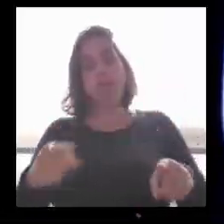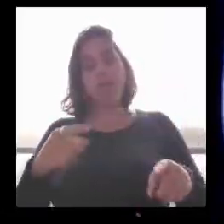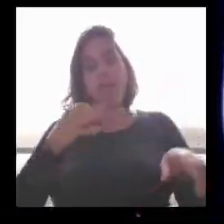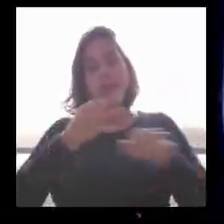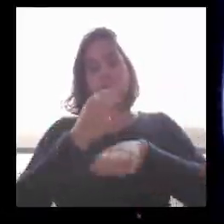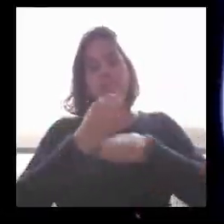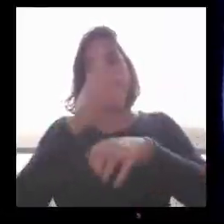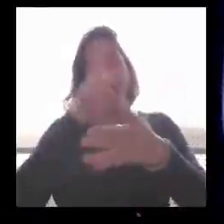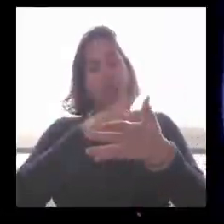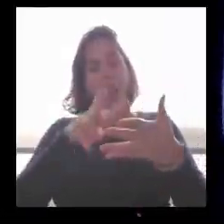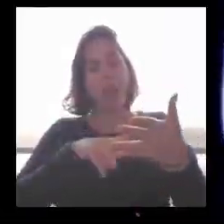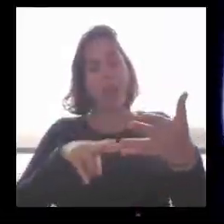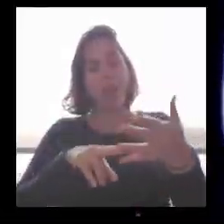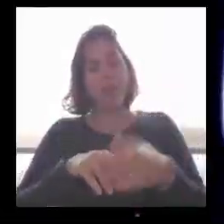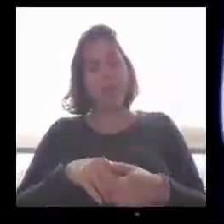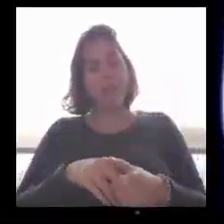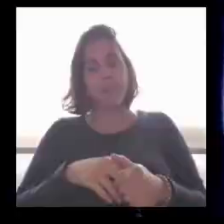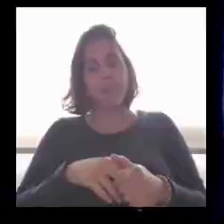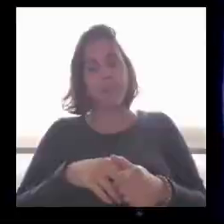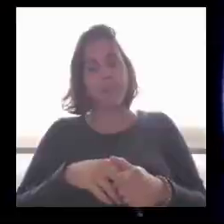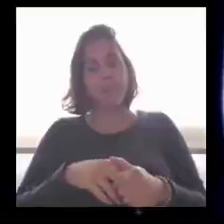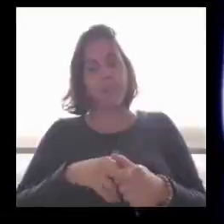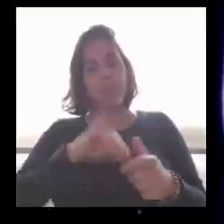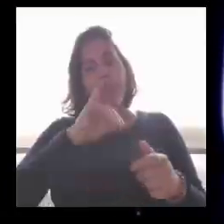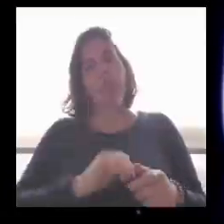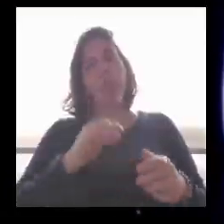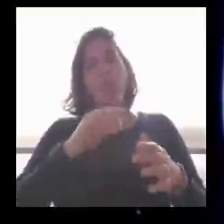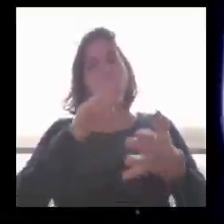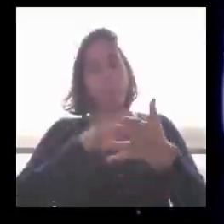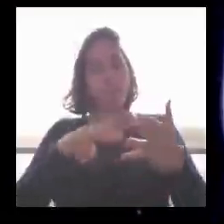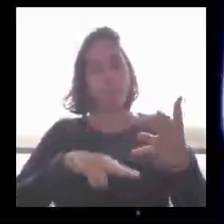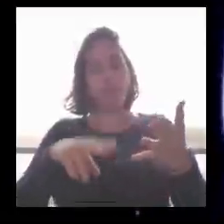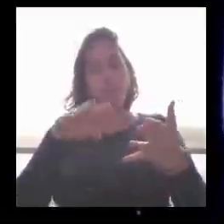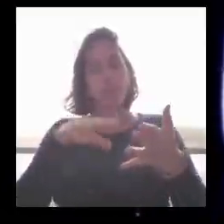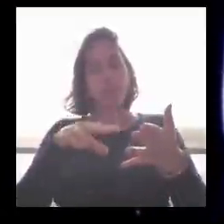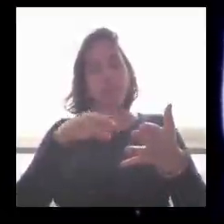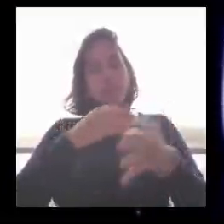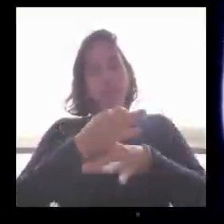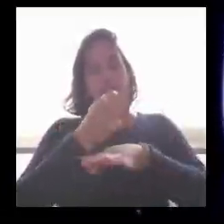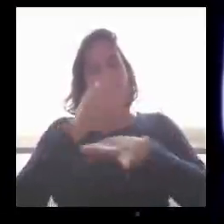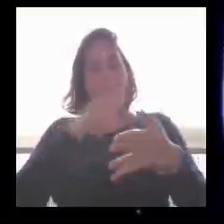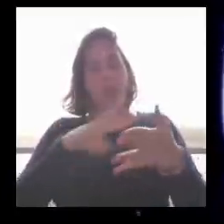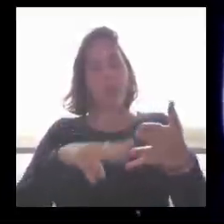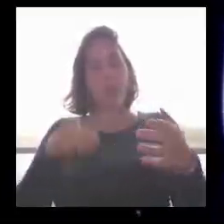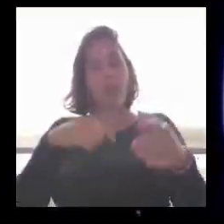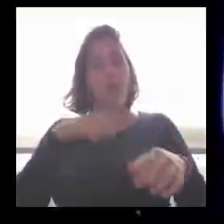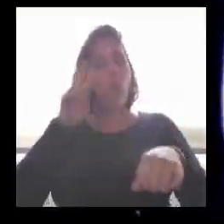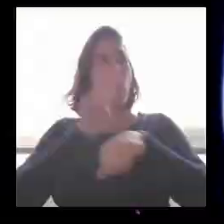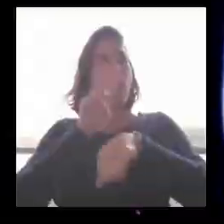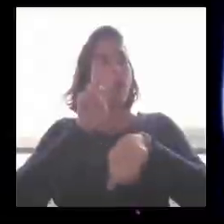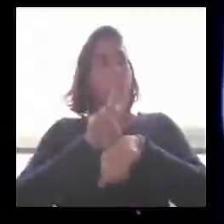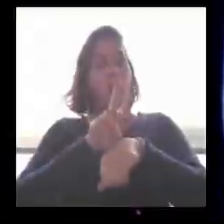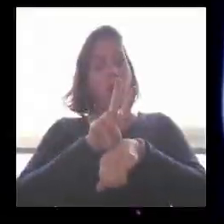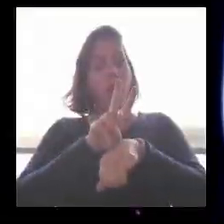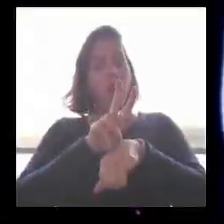leer y la enseñanza de la lectura implican ser guardianes de